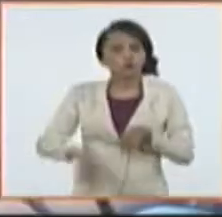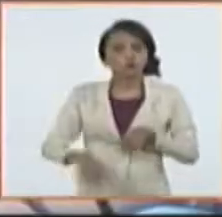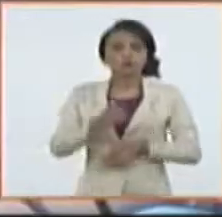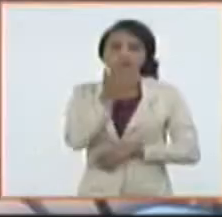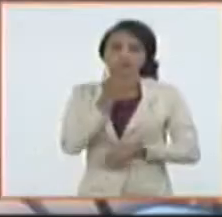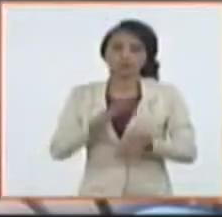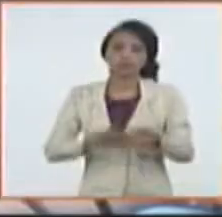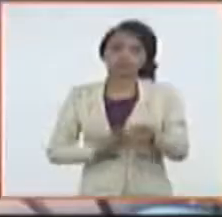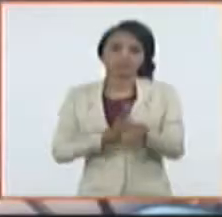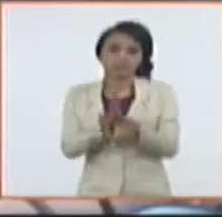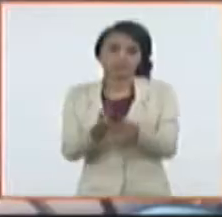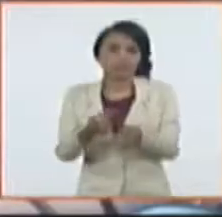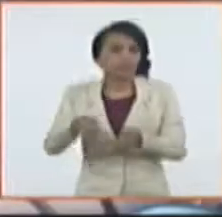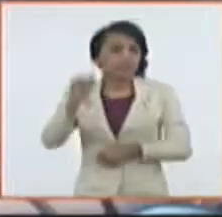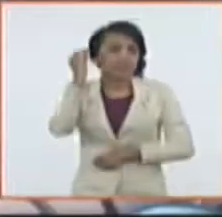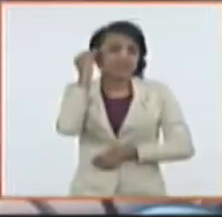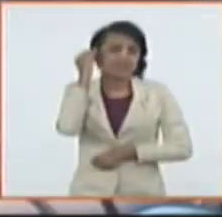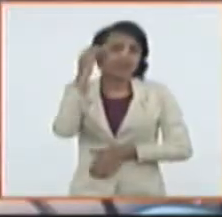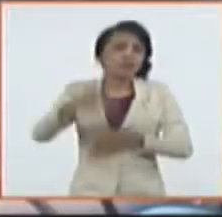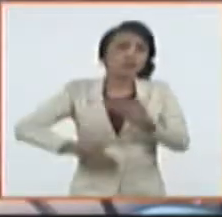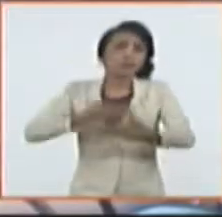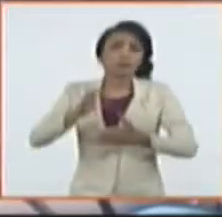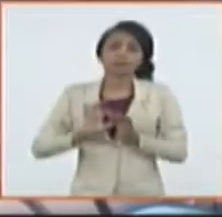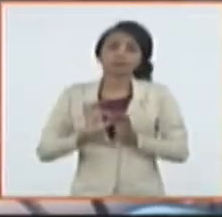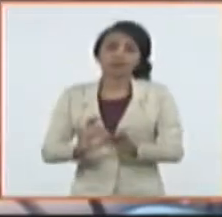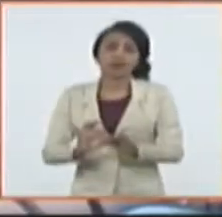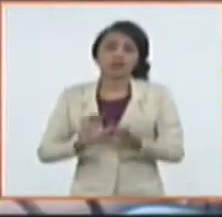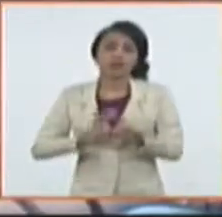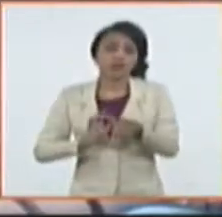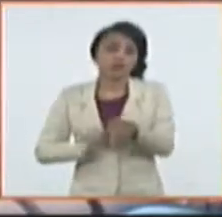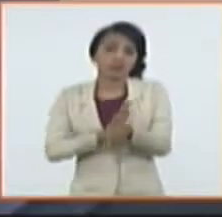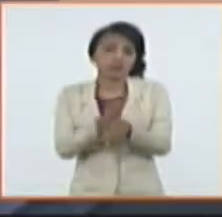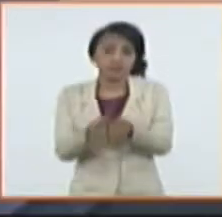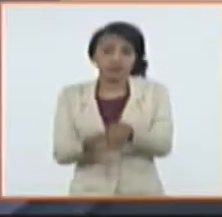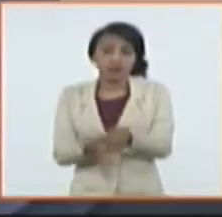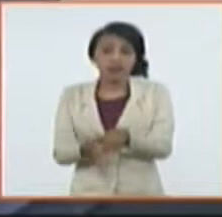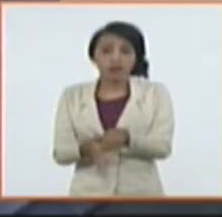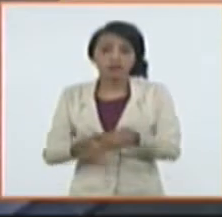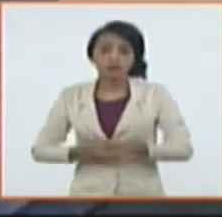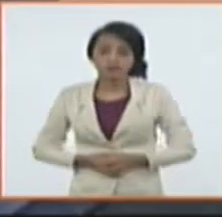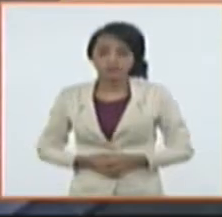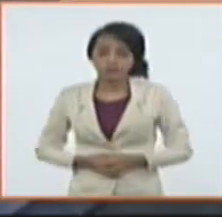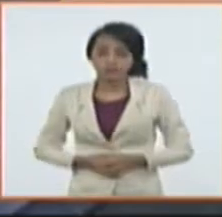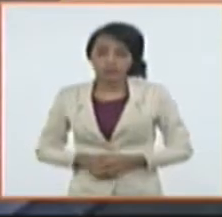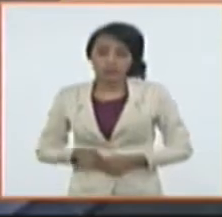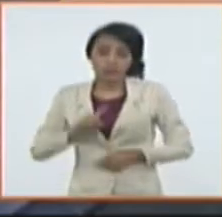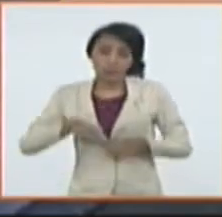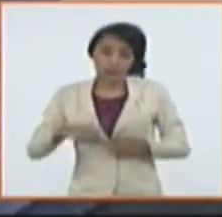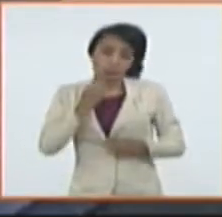pandemia. Si en algo se ha manifestado la perversidad de esa política